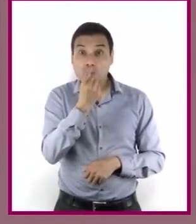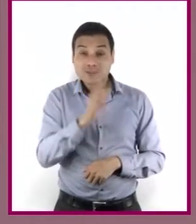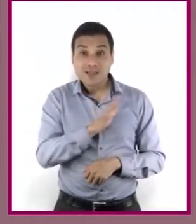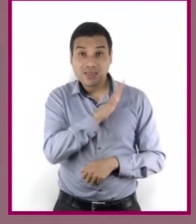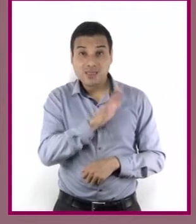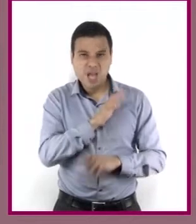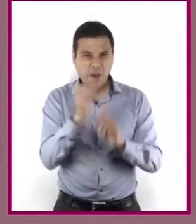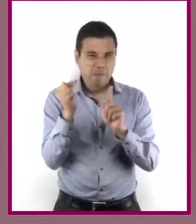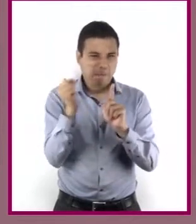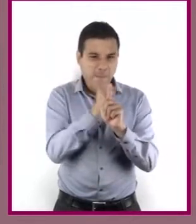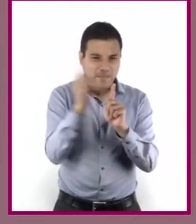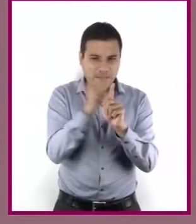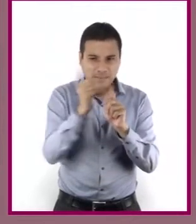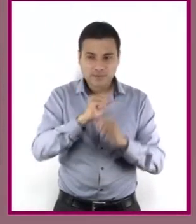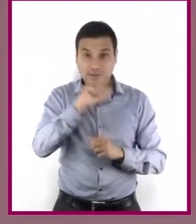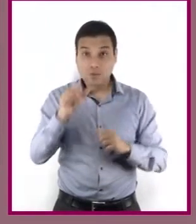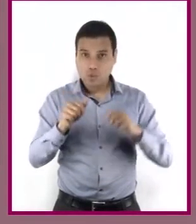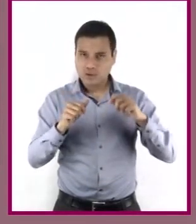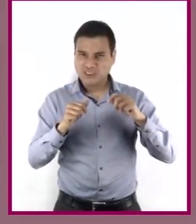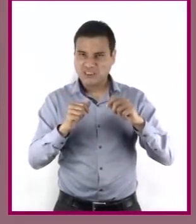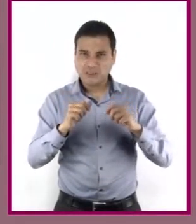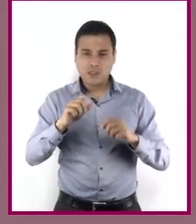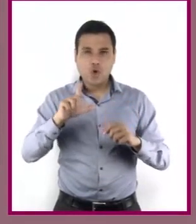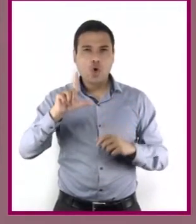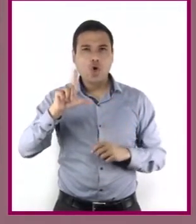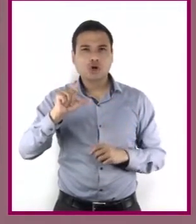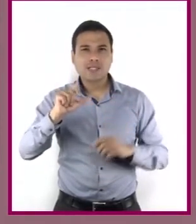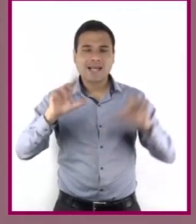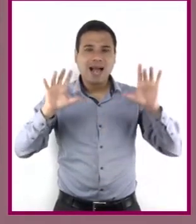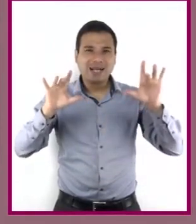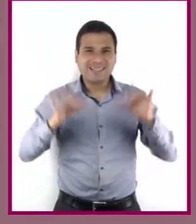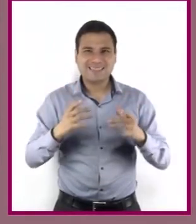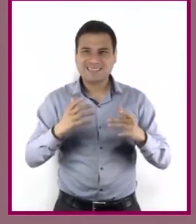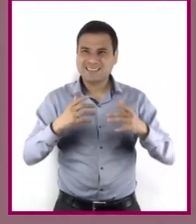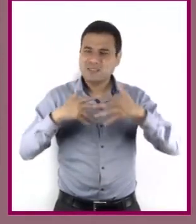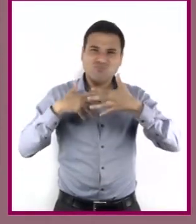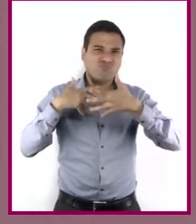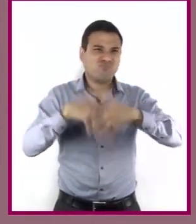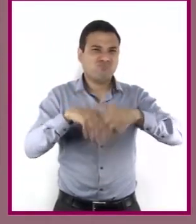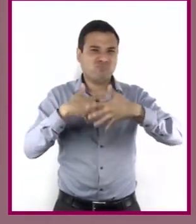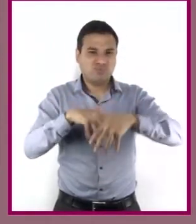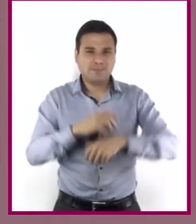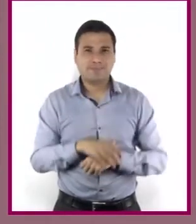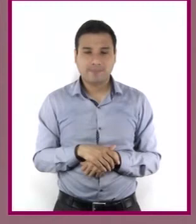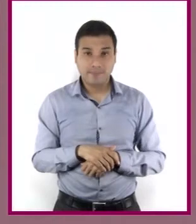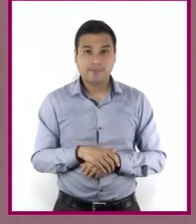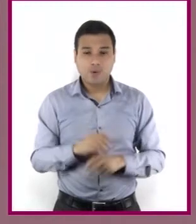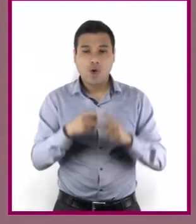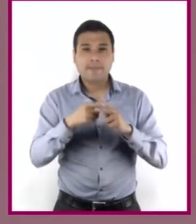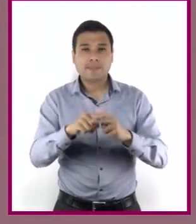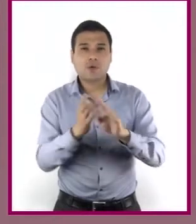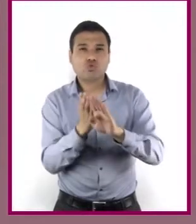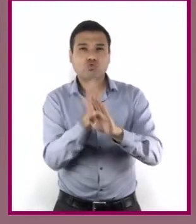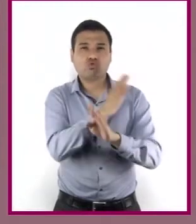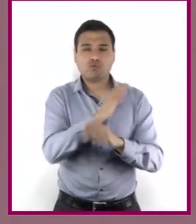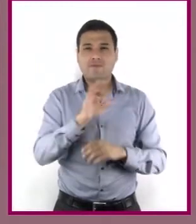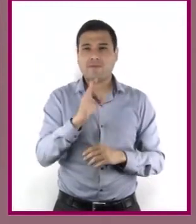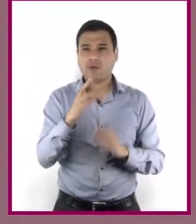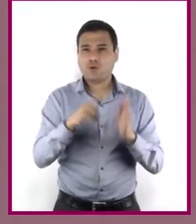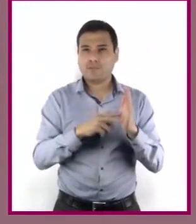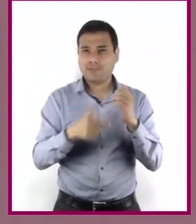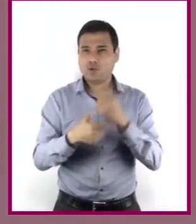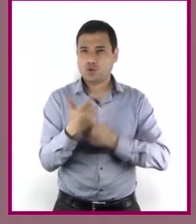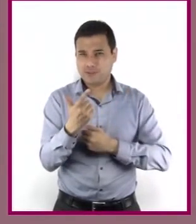blancos, lo que provocó disturbios en Los Ángeles. El movimiento se remonta a febrero de 2012 en